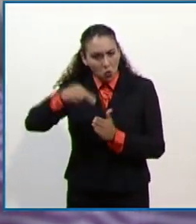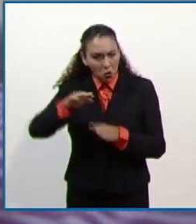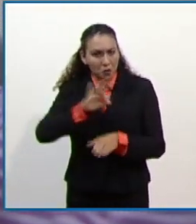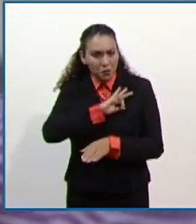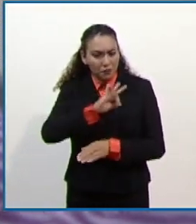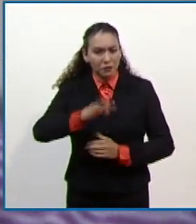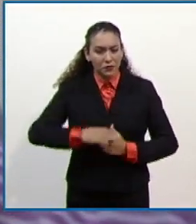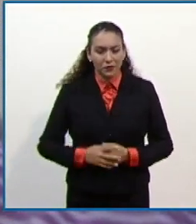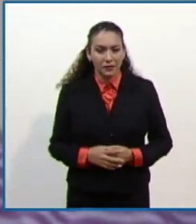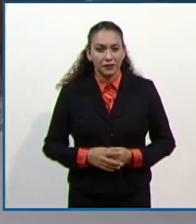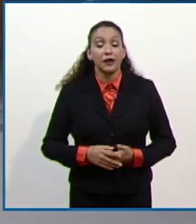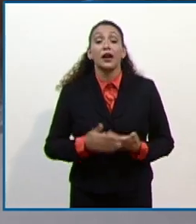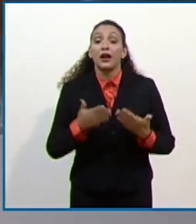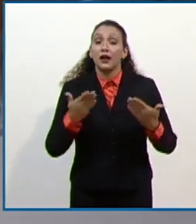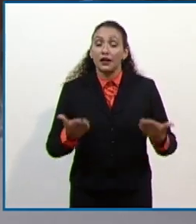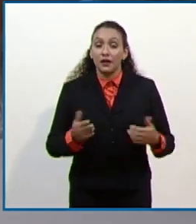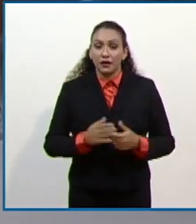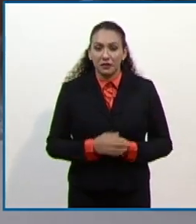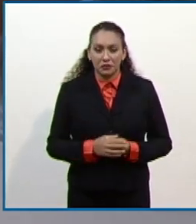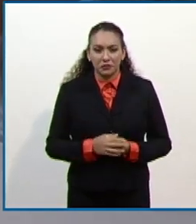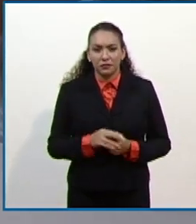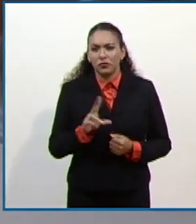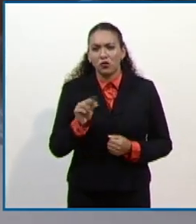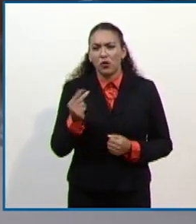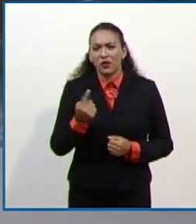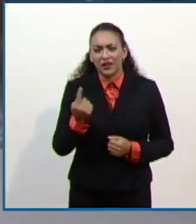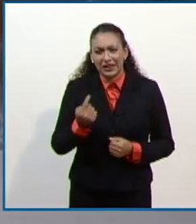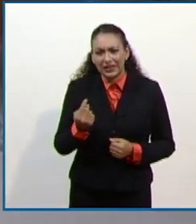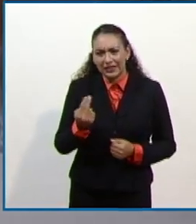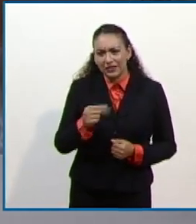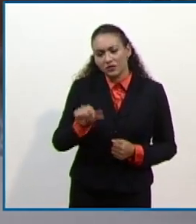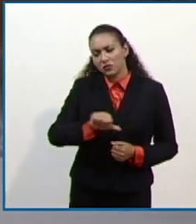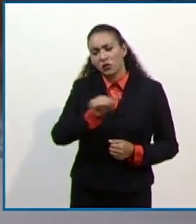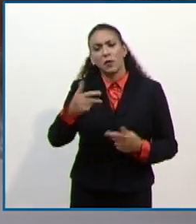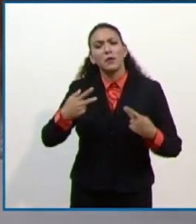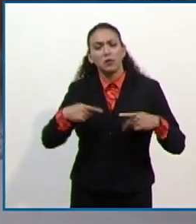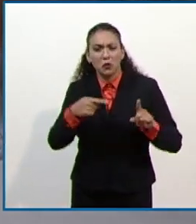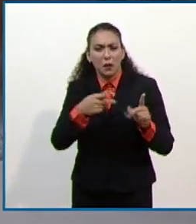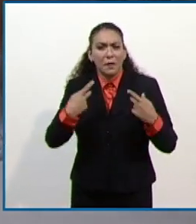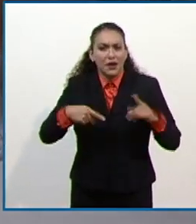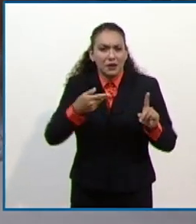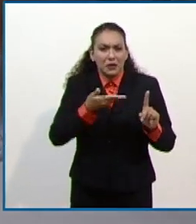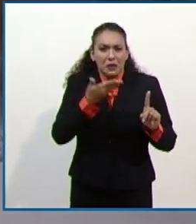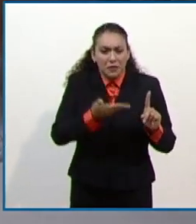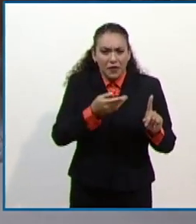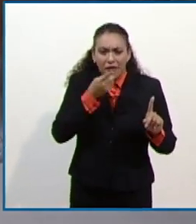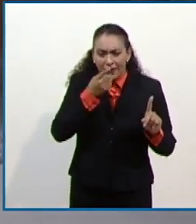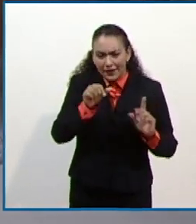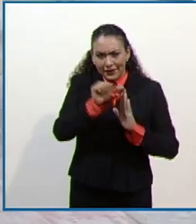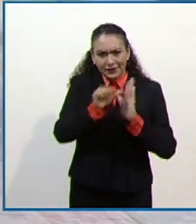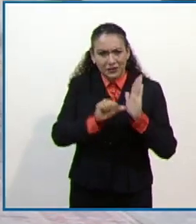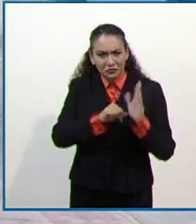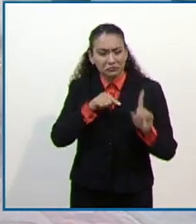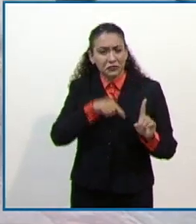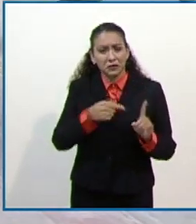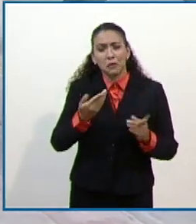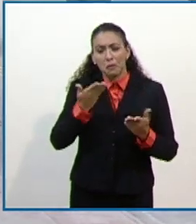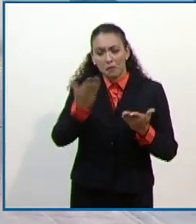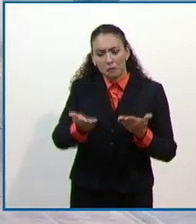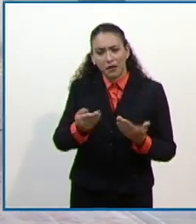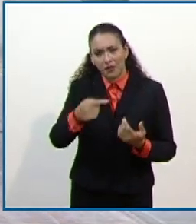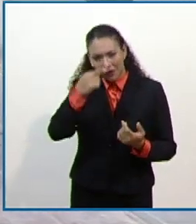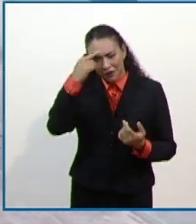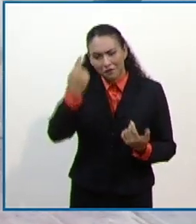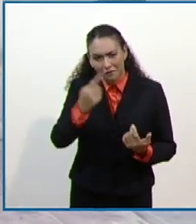considerar que no se da la exposición innecesaria de una decisión privada de una persona, pues el mismo artículo dispone que se podrá prescindir de